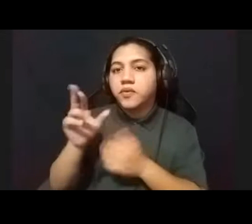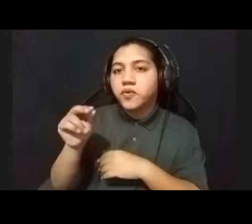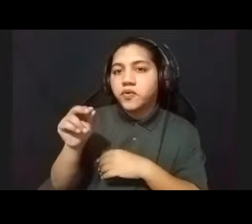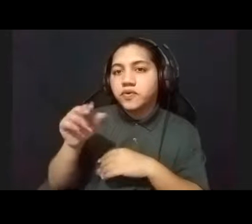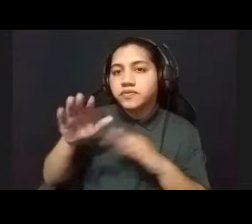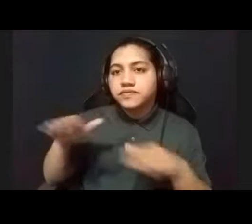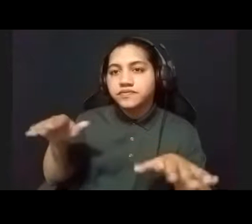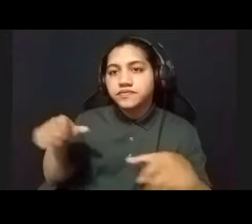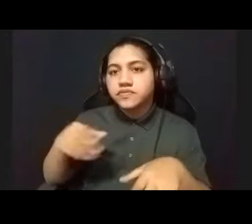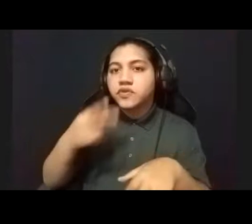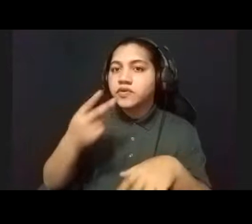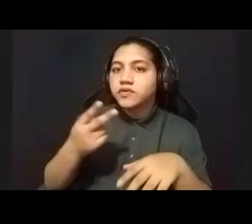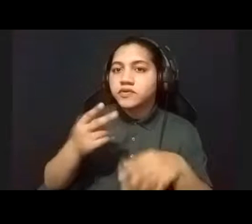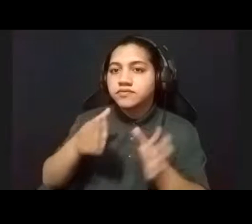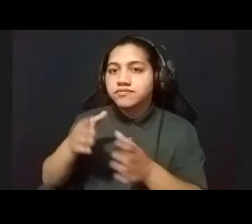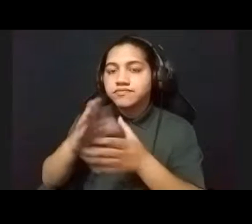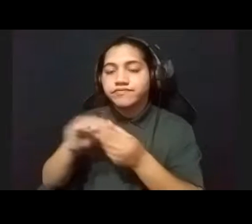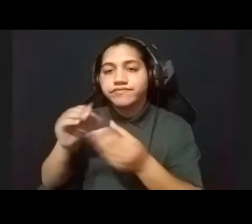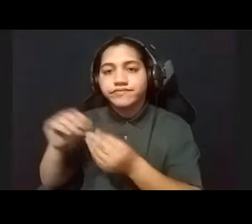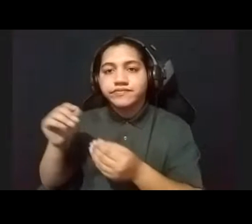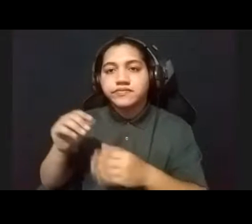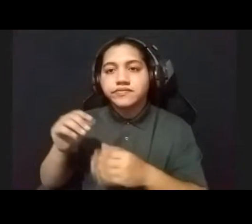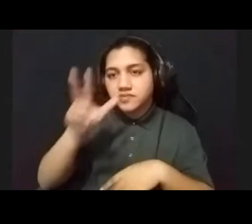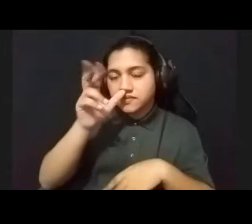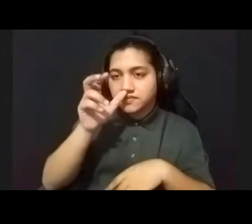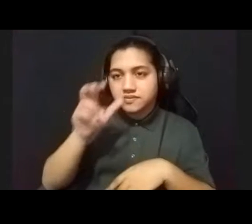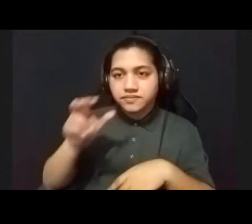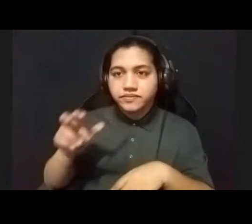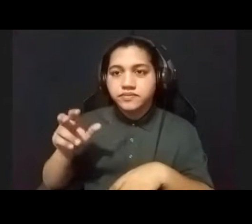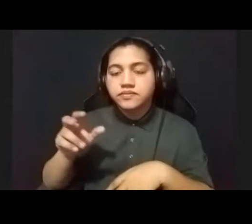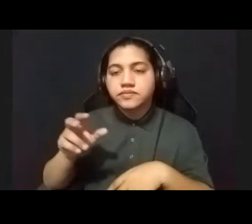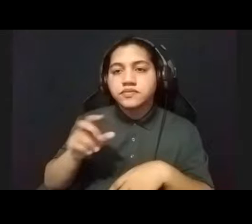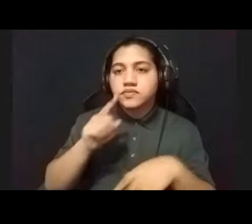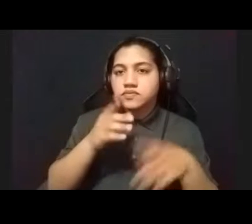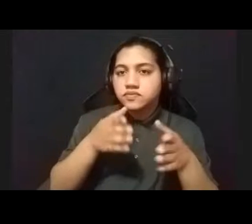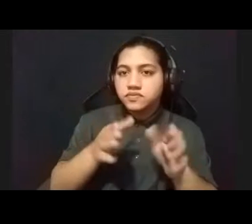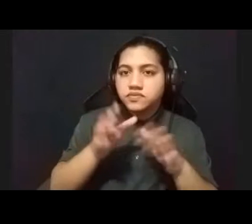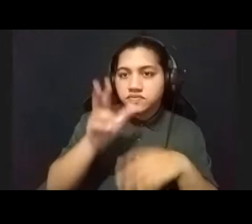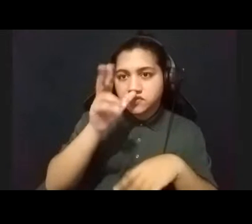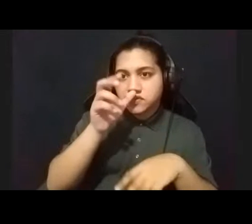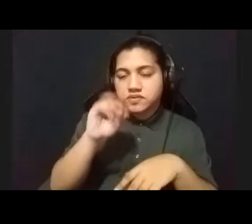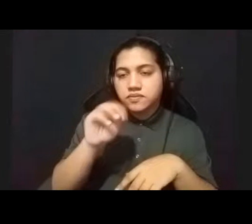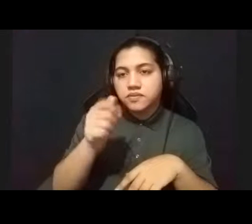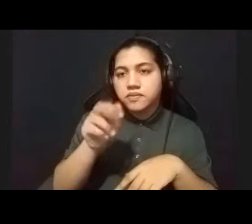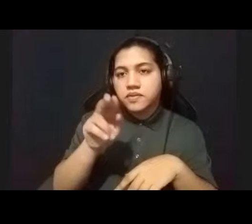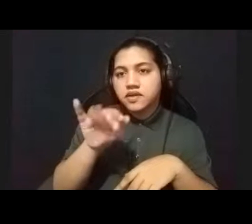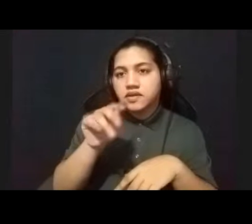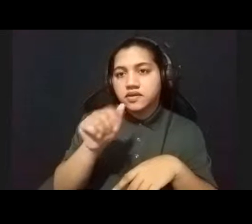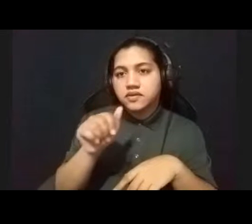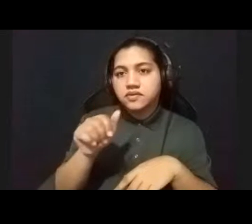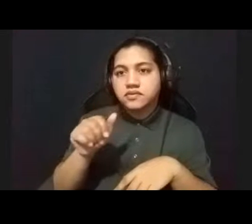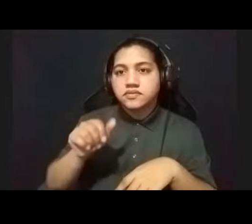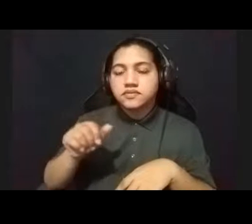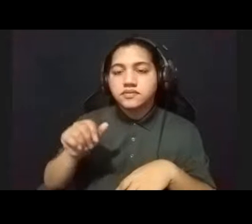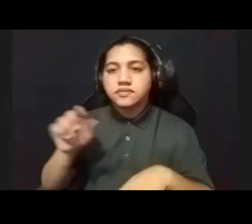dos versiones de el cuento. Uno es La cucarachita Martina y